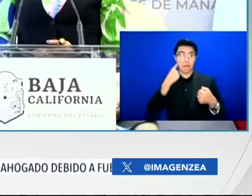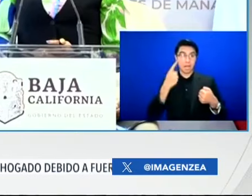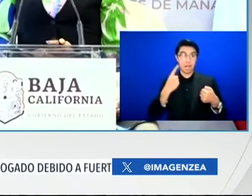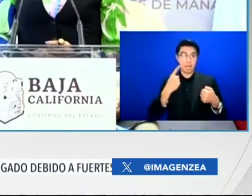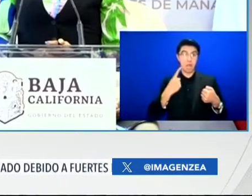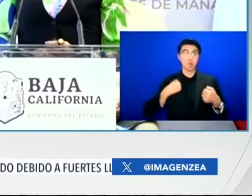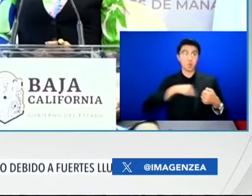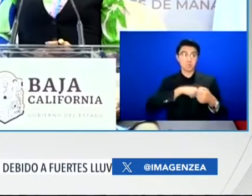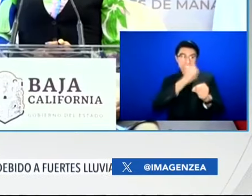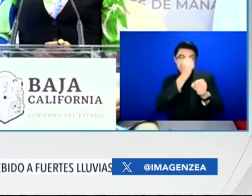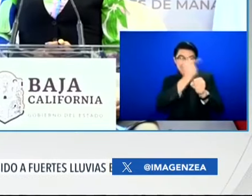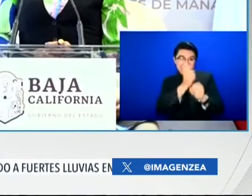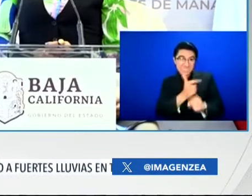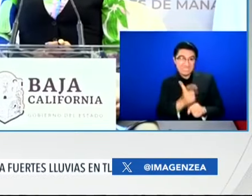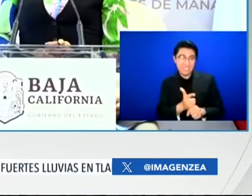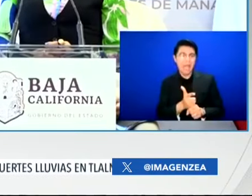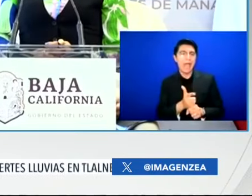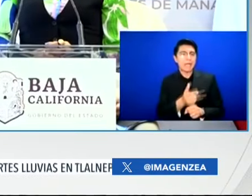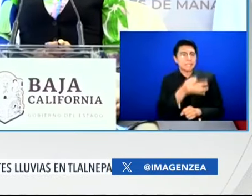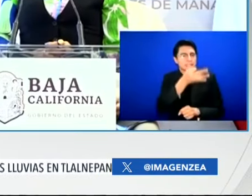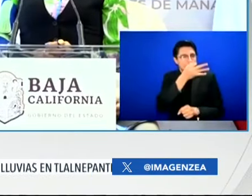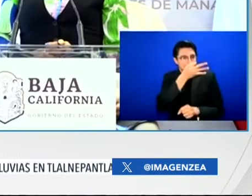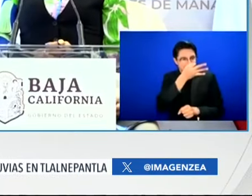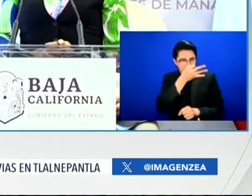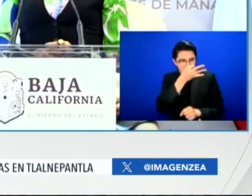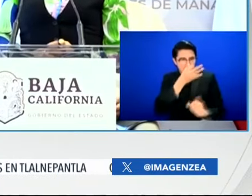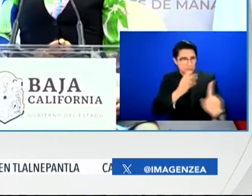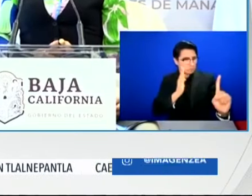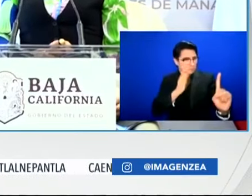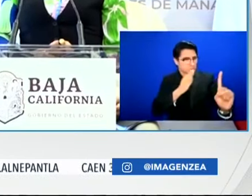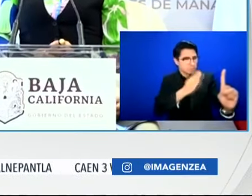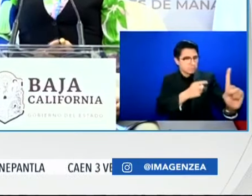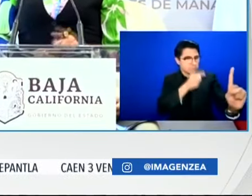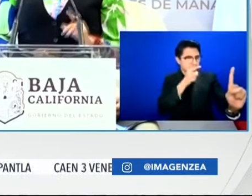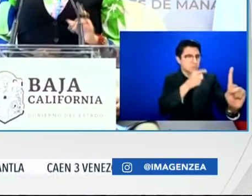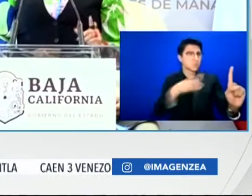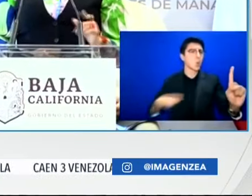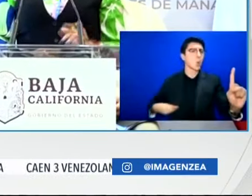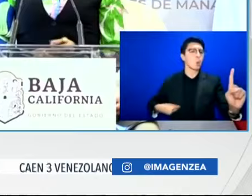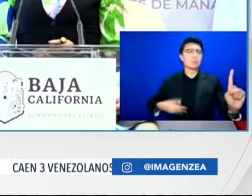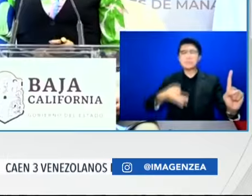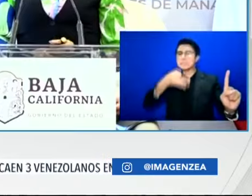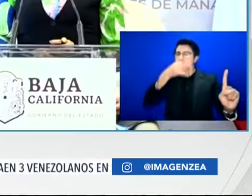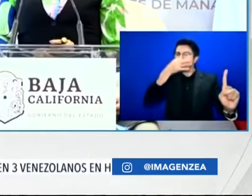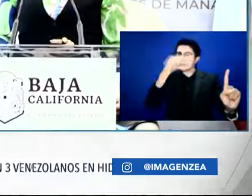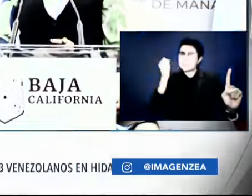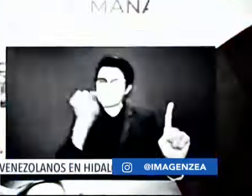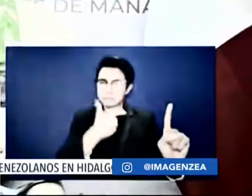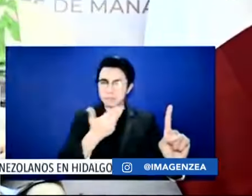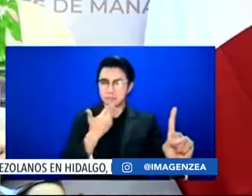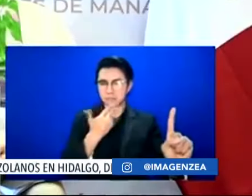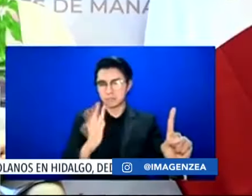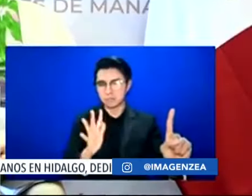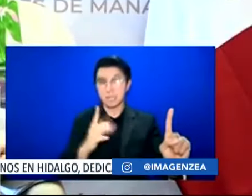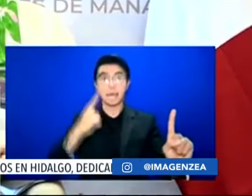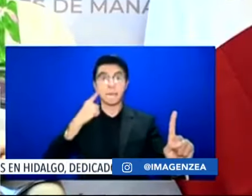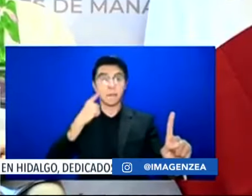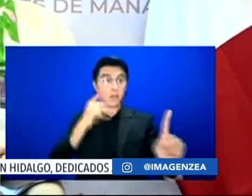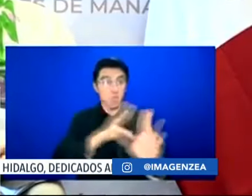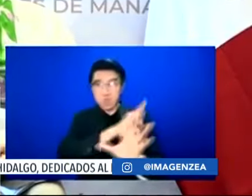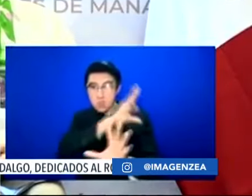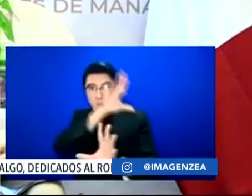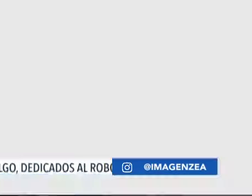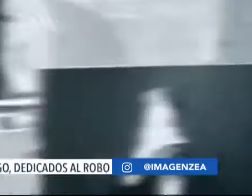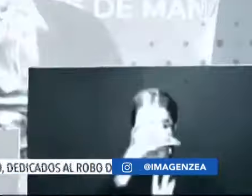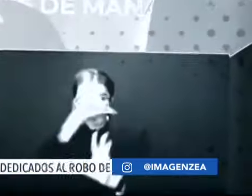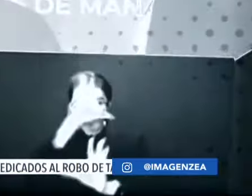Podemos pedir hasta 60 años de sentencia condenatoria por cada uno de los delitos, lo que sumaría más de 100 años en